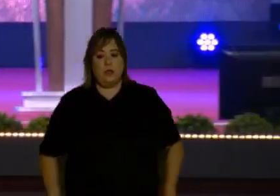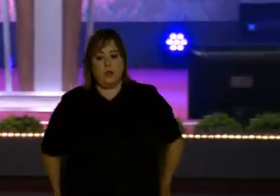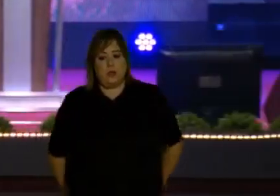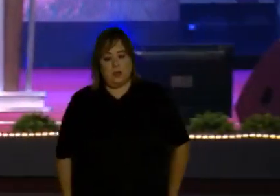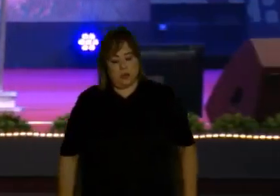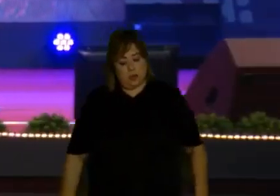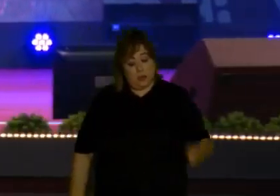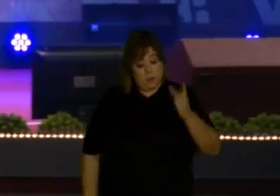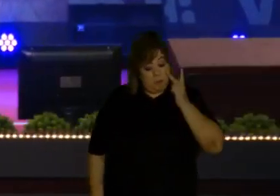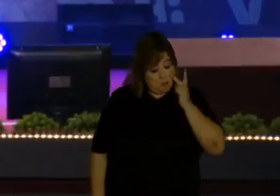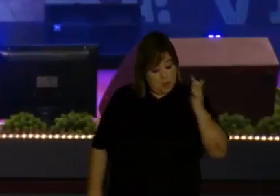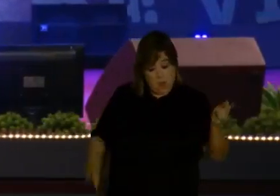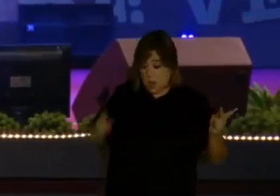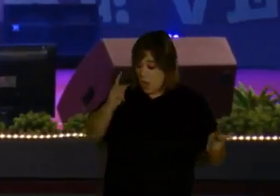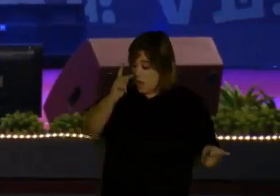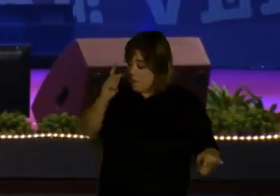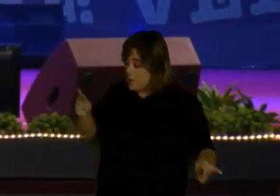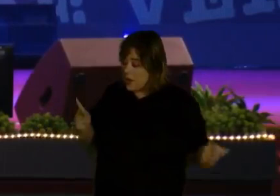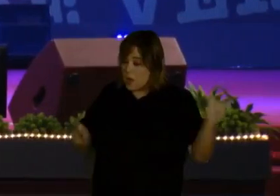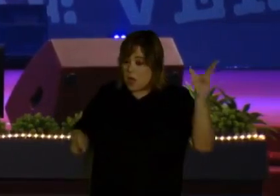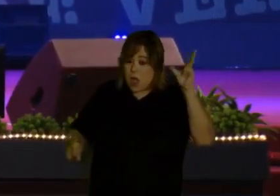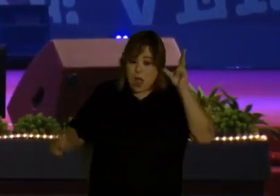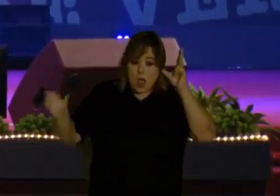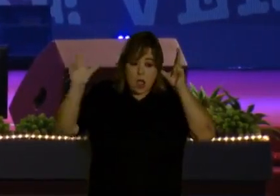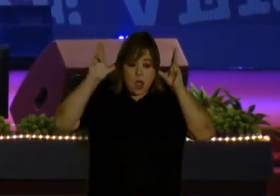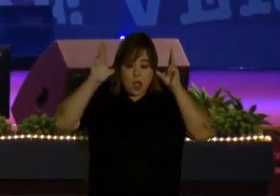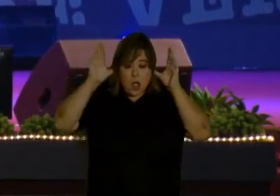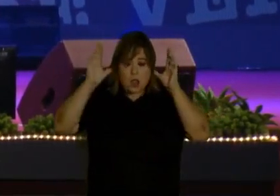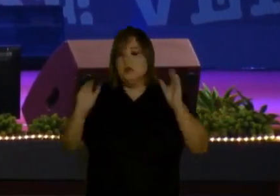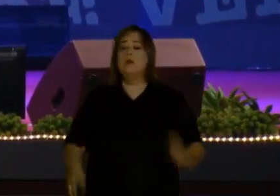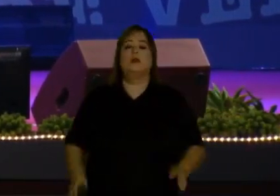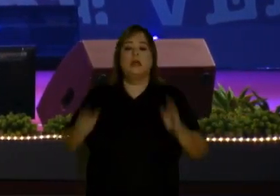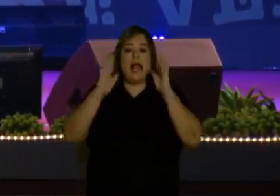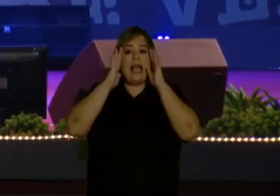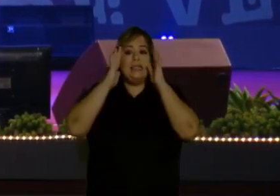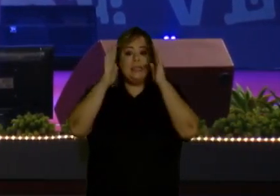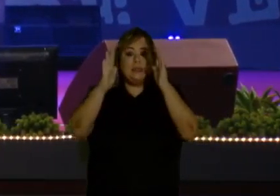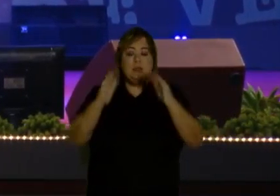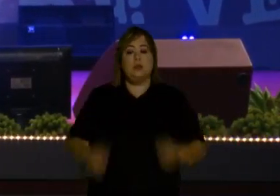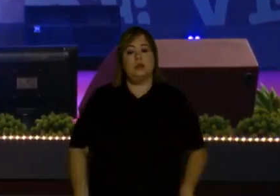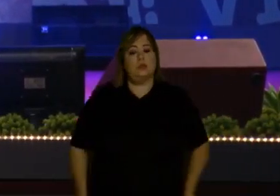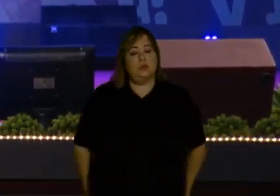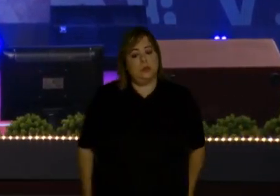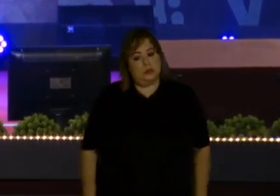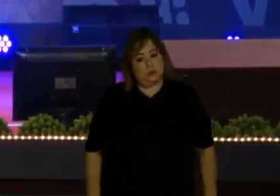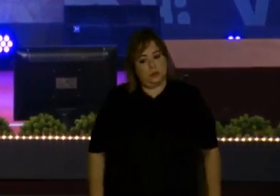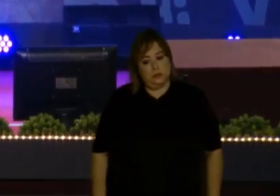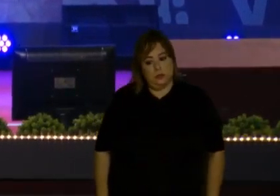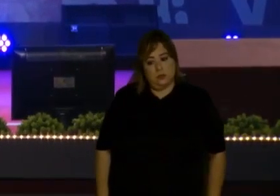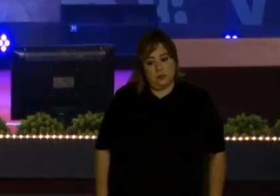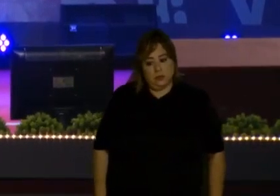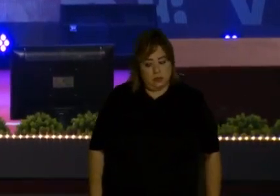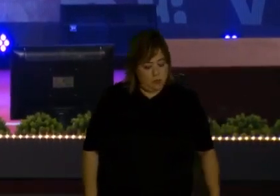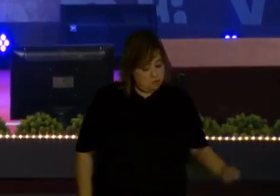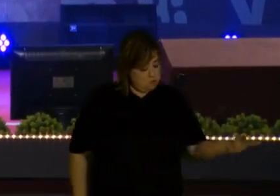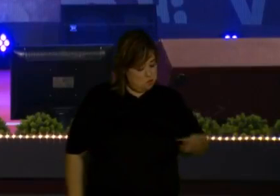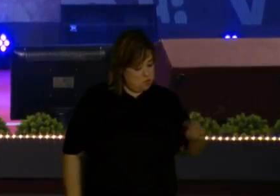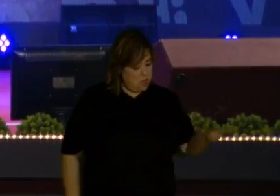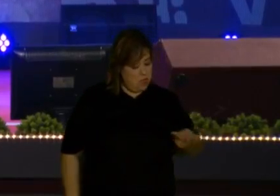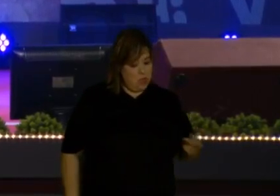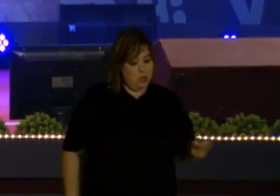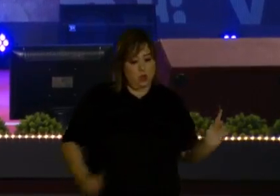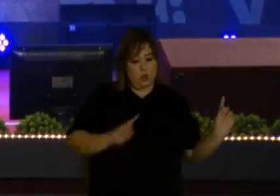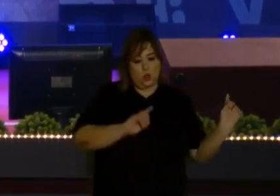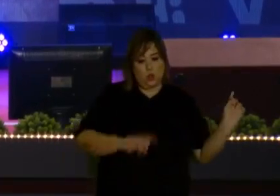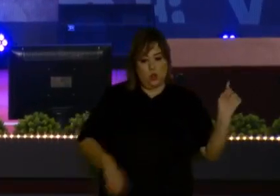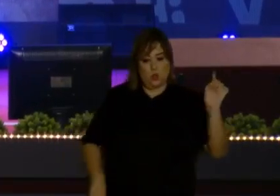lo que están viendo. Mira lo que están escuchando. Ay, ay, ay, ay, ay. Mientras ellos se iban, Jesús tuvo